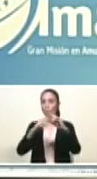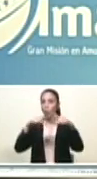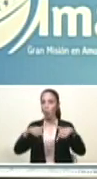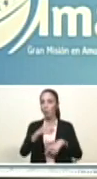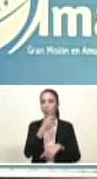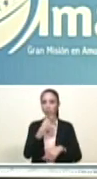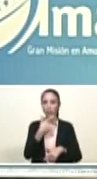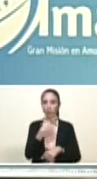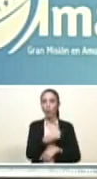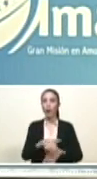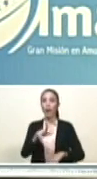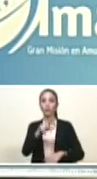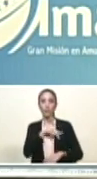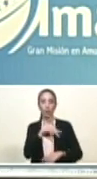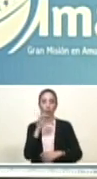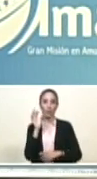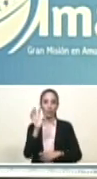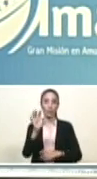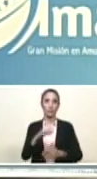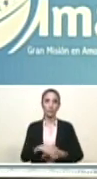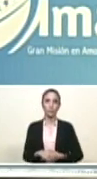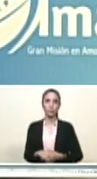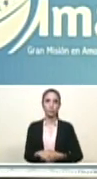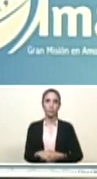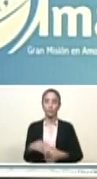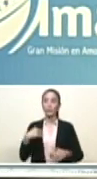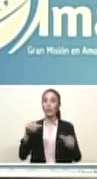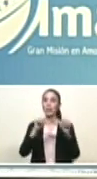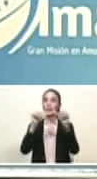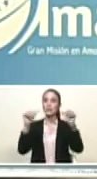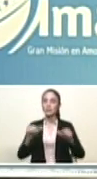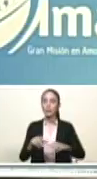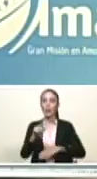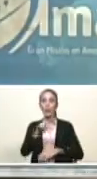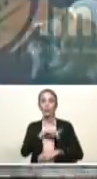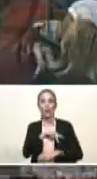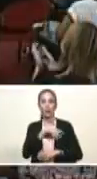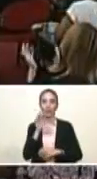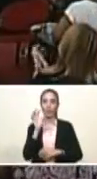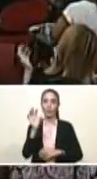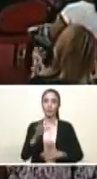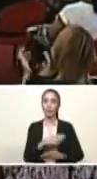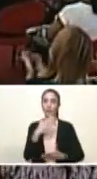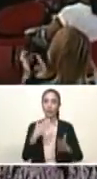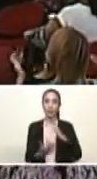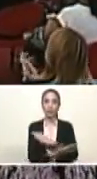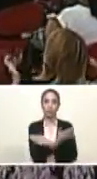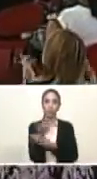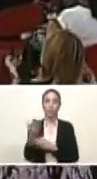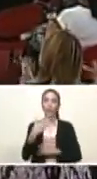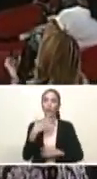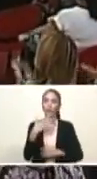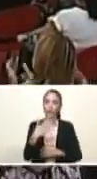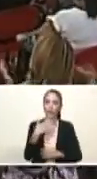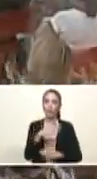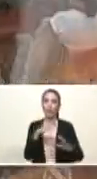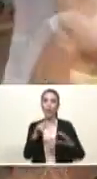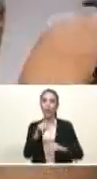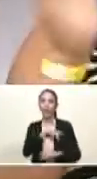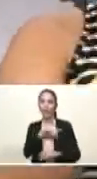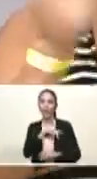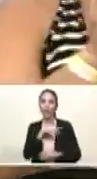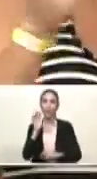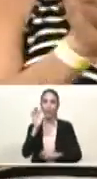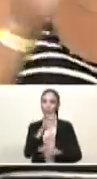del carné de la patria. Este es un acto del sistema del carné de la patria. Gracias al carnet de la patria, vamos haciendo